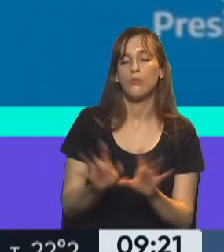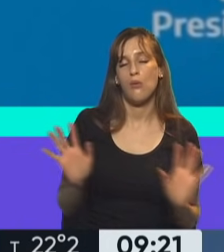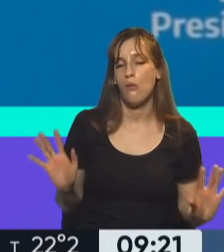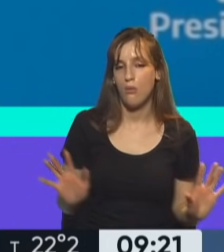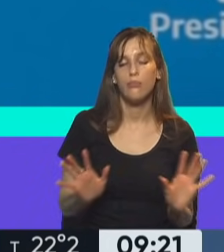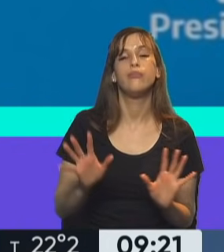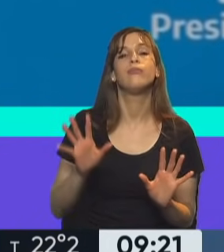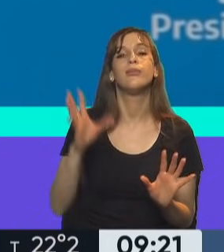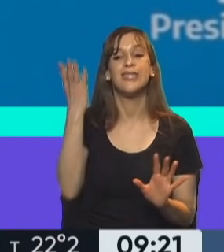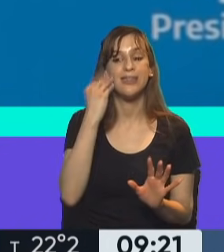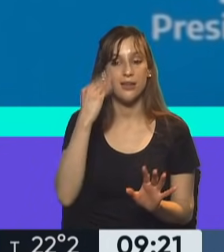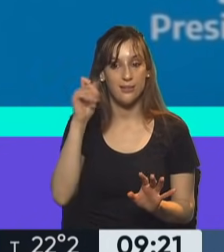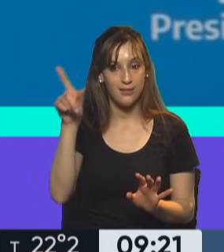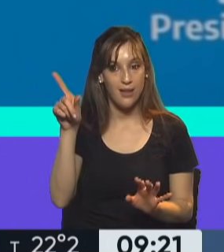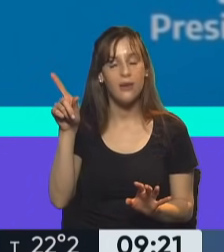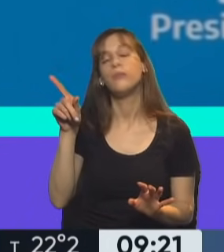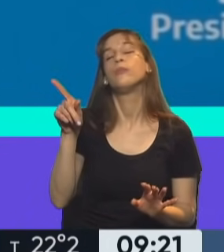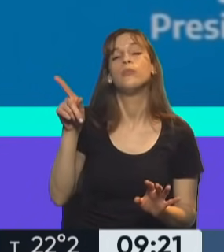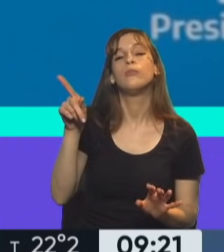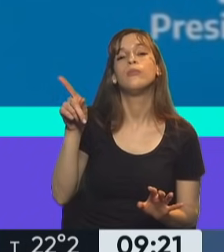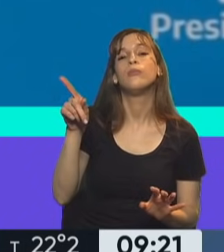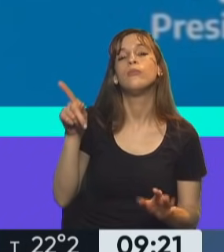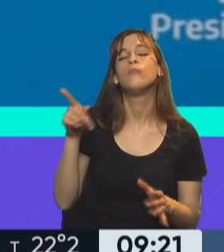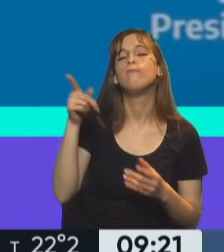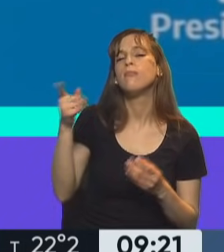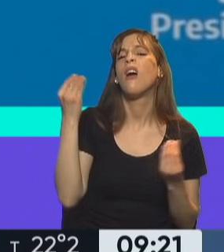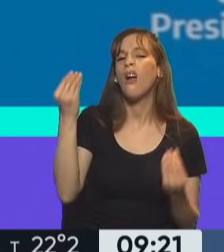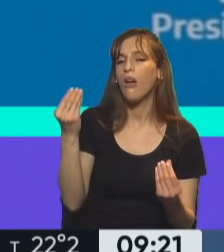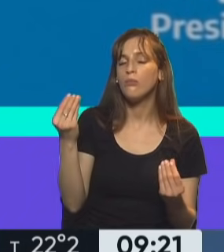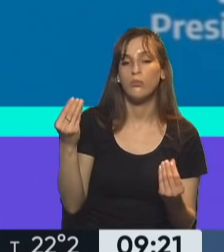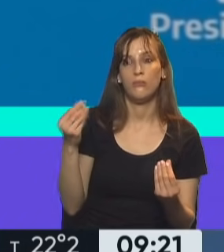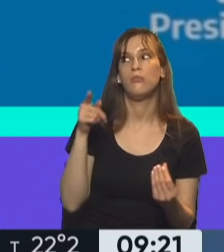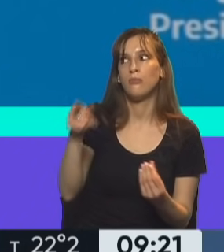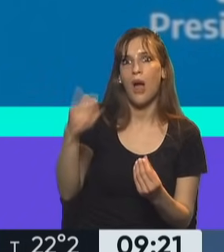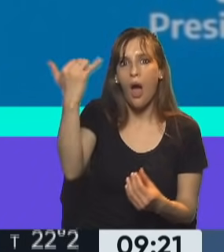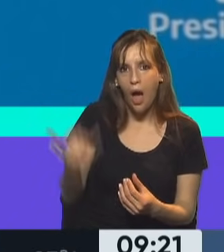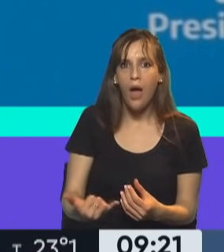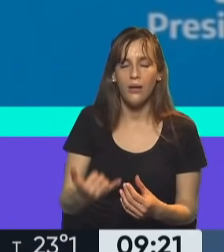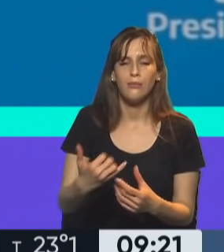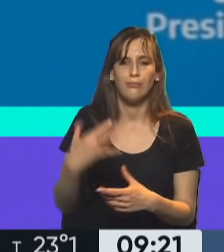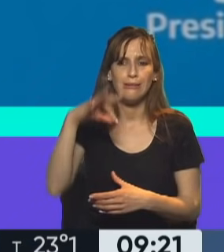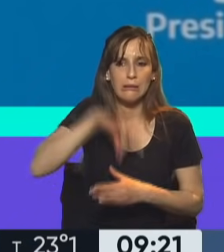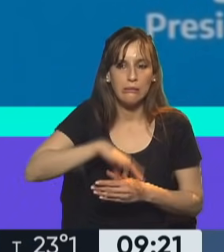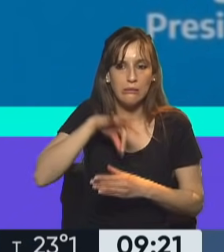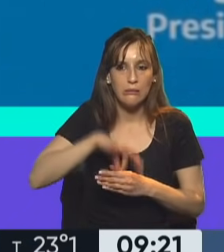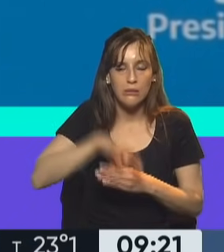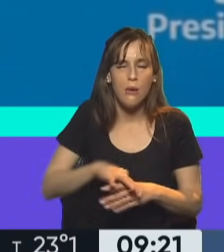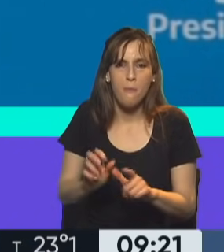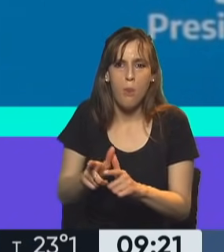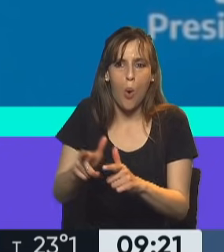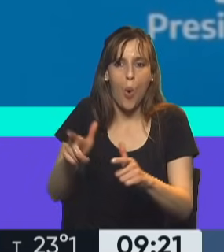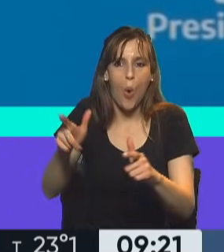Reino Unido es un ejemplo de un país que ha tenido un aumento muy importante del número de casos, pero gracias a la